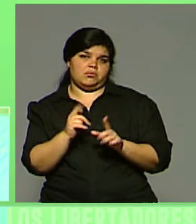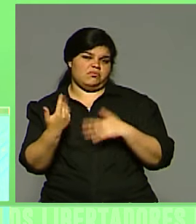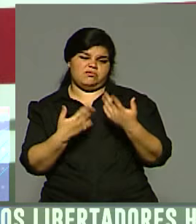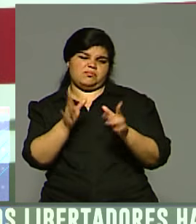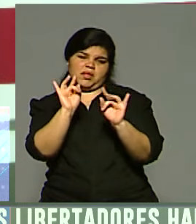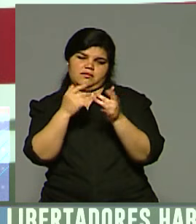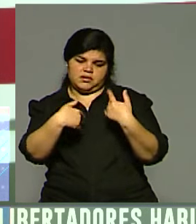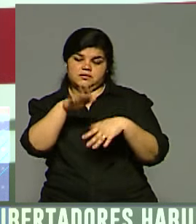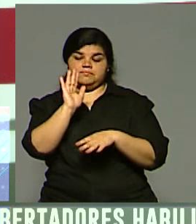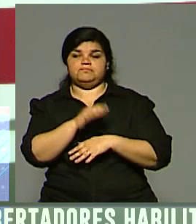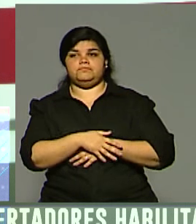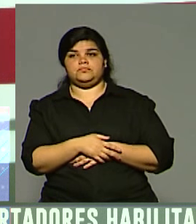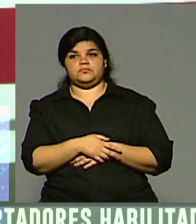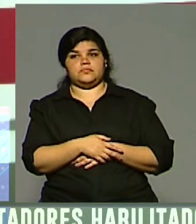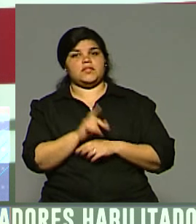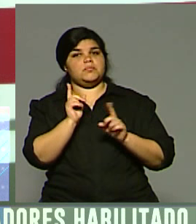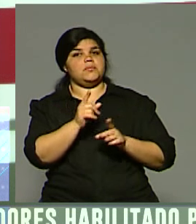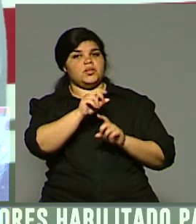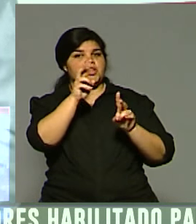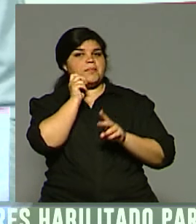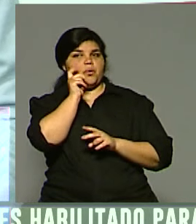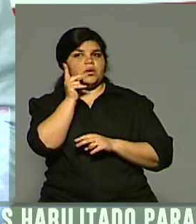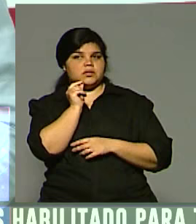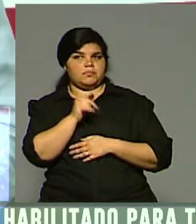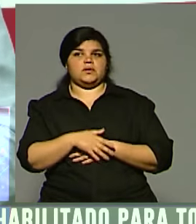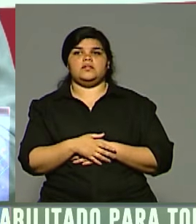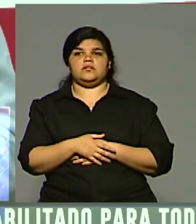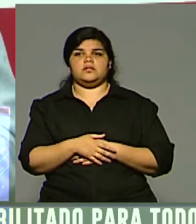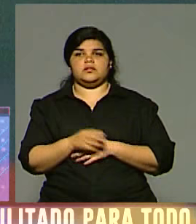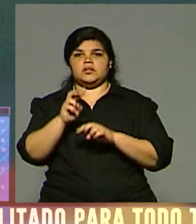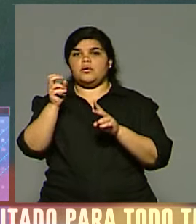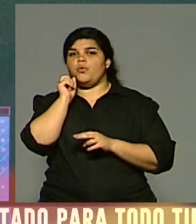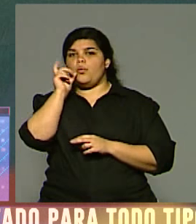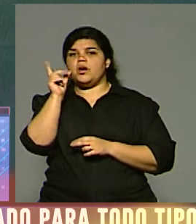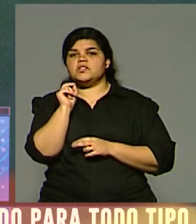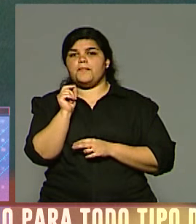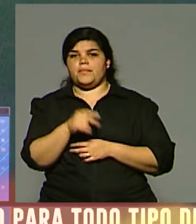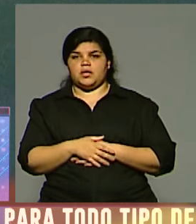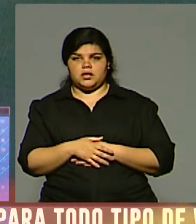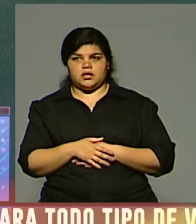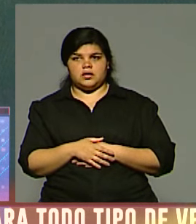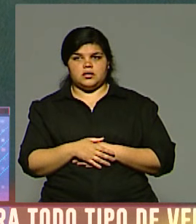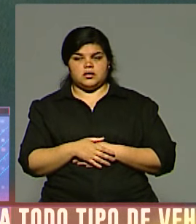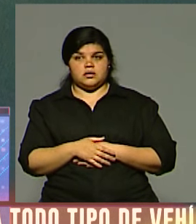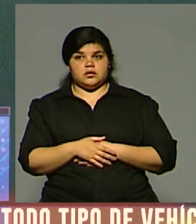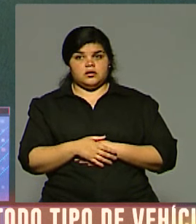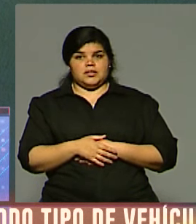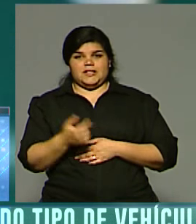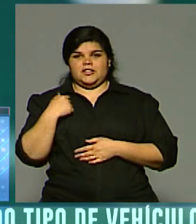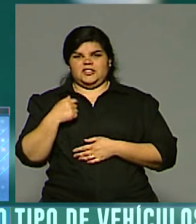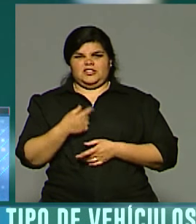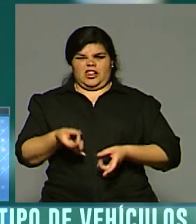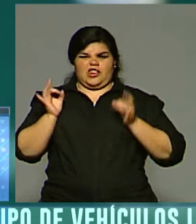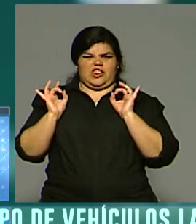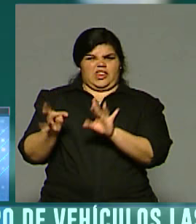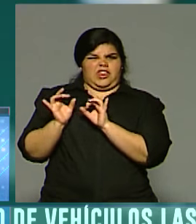pero Ariel, como sí, venía con el tema de WhatsApp. Exacto. Tema de WhatsApp. WhatsApp hace bastante. A ver, yo no quiero demonizar, porque yo